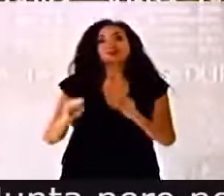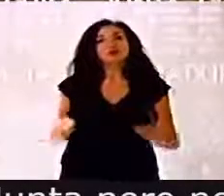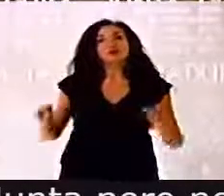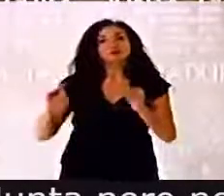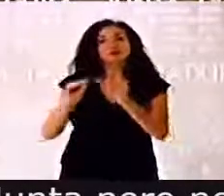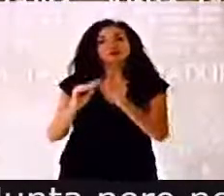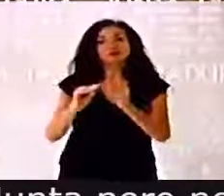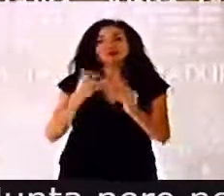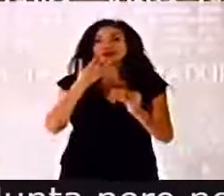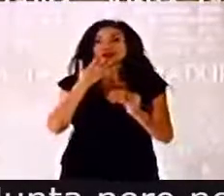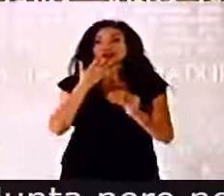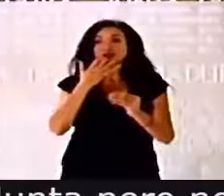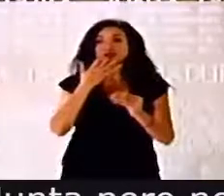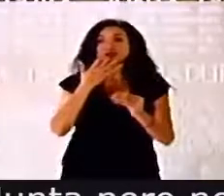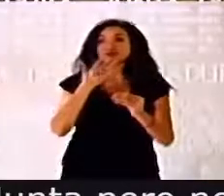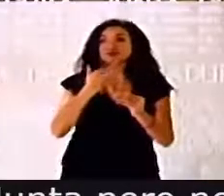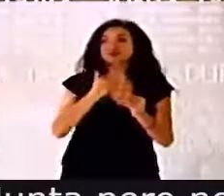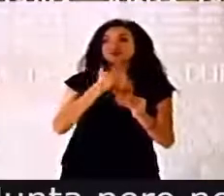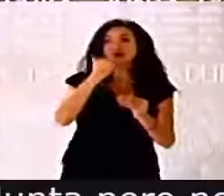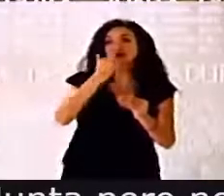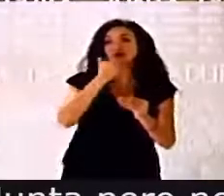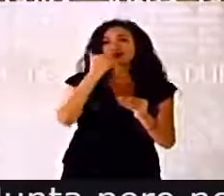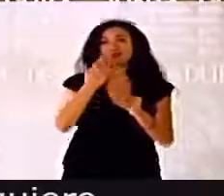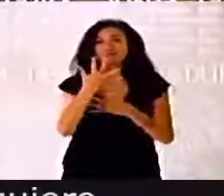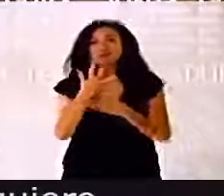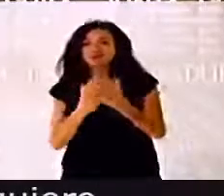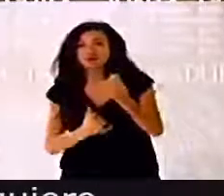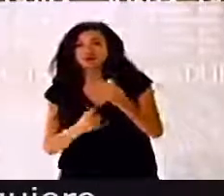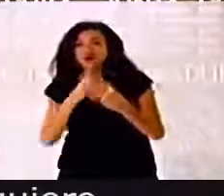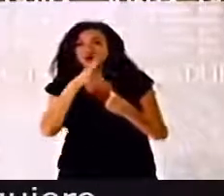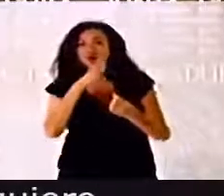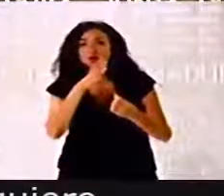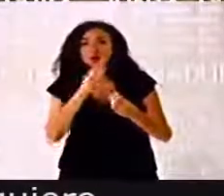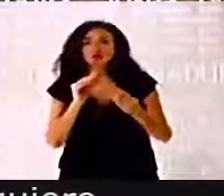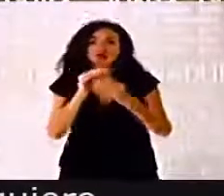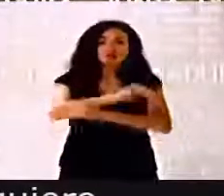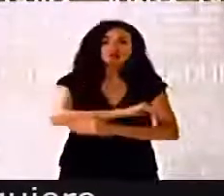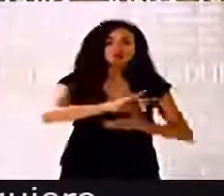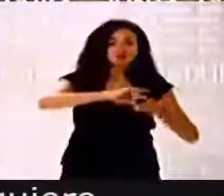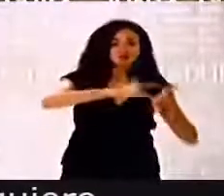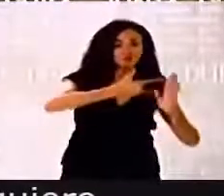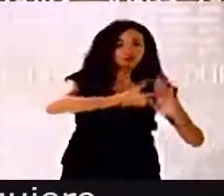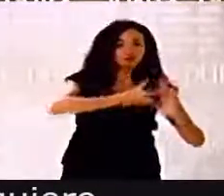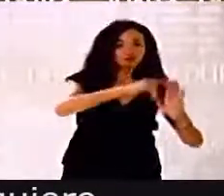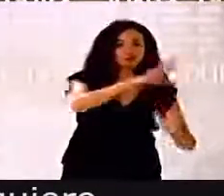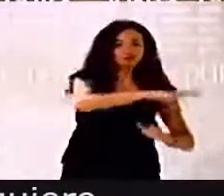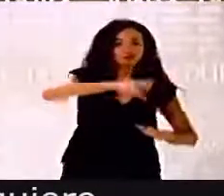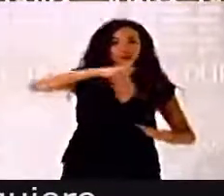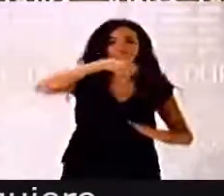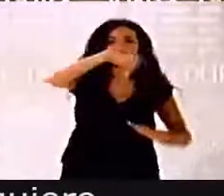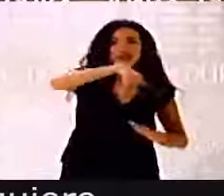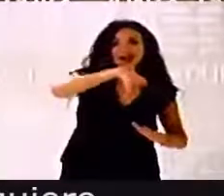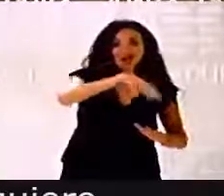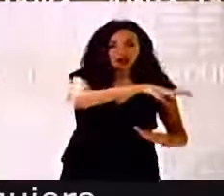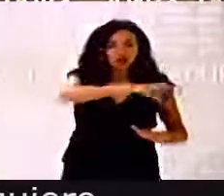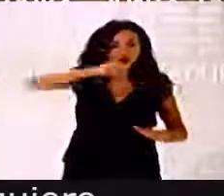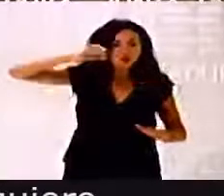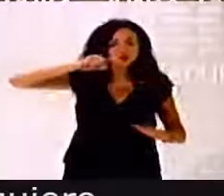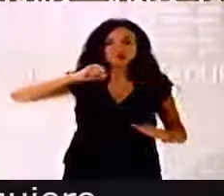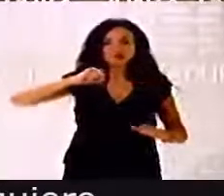alguna incongruencia, alguna incomodidad respecto de lo que puede ser un proyecto de extracción de un mineral y lo que puede ser